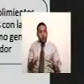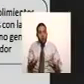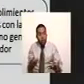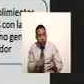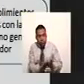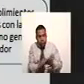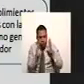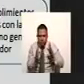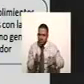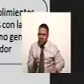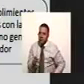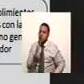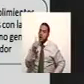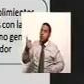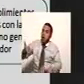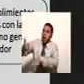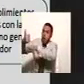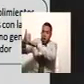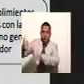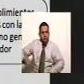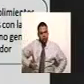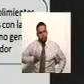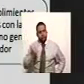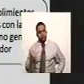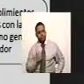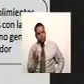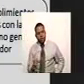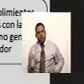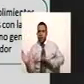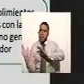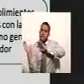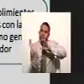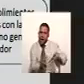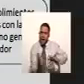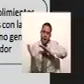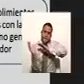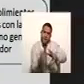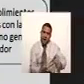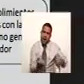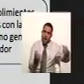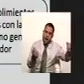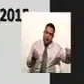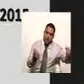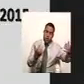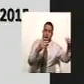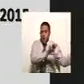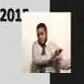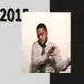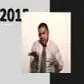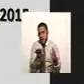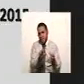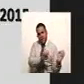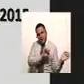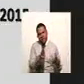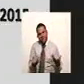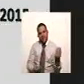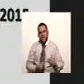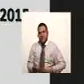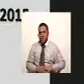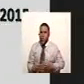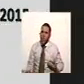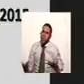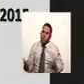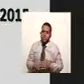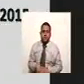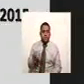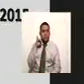carga abusa en el proceso de carga y descargue, y también no tiene los mecanismos